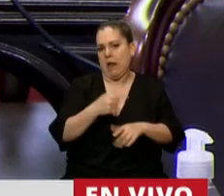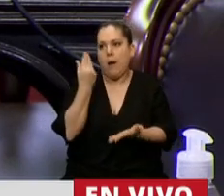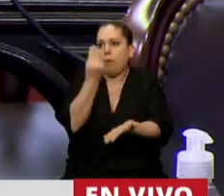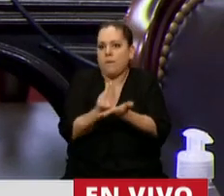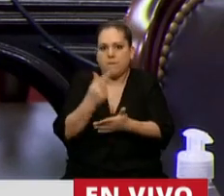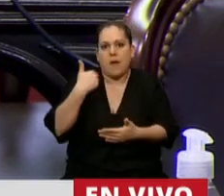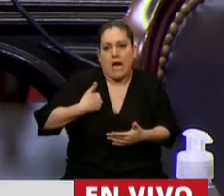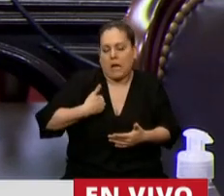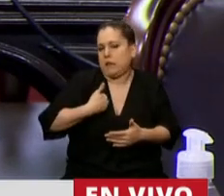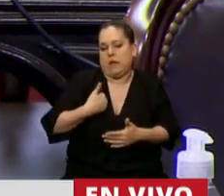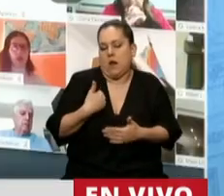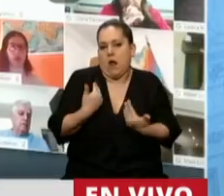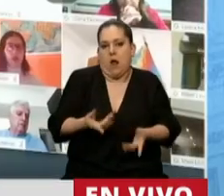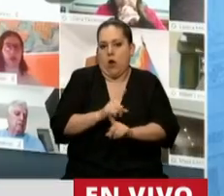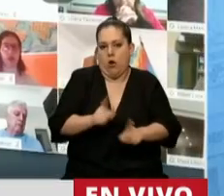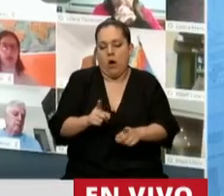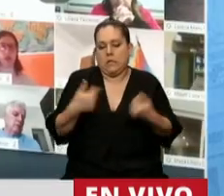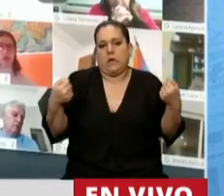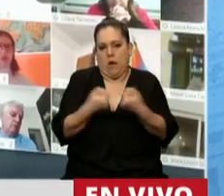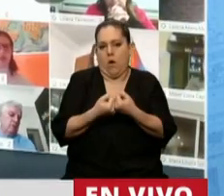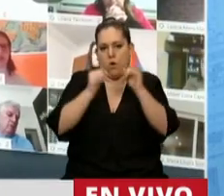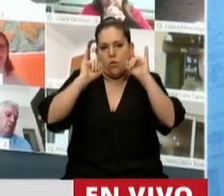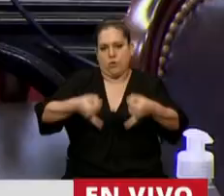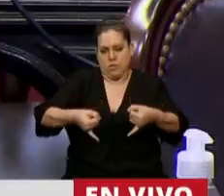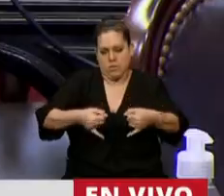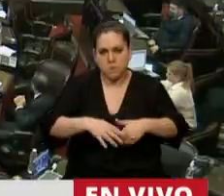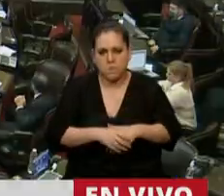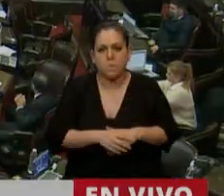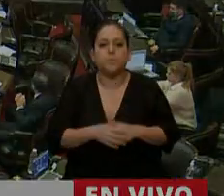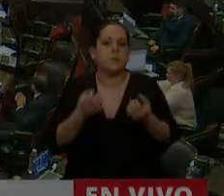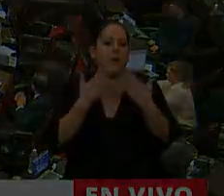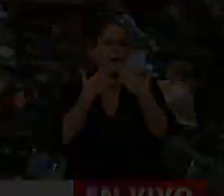nuestra tierra. Así que avanzamos en el texto consensuado. Gracias, diputada.